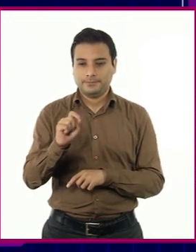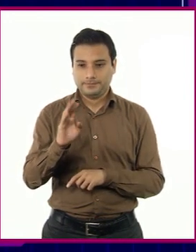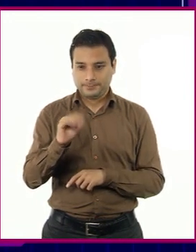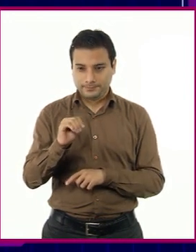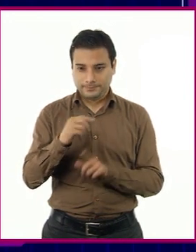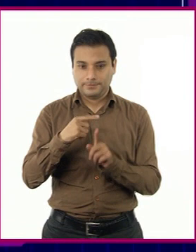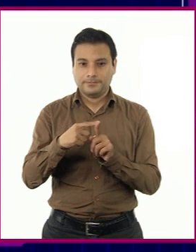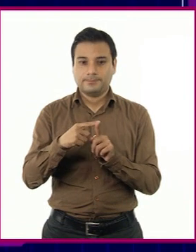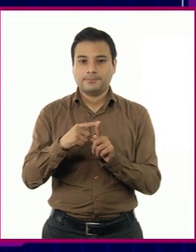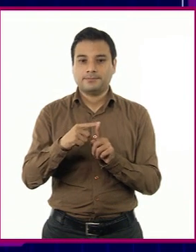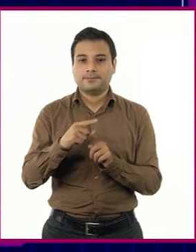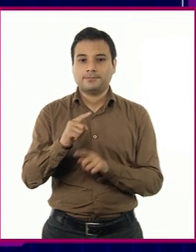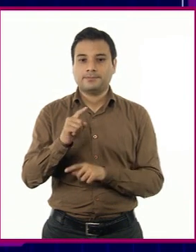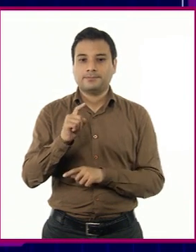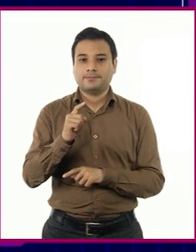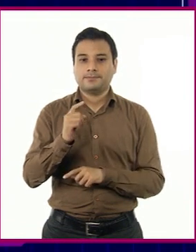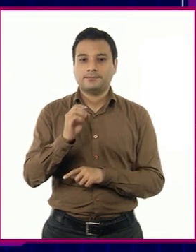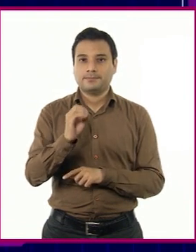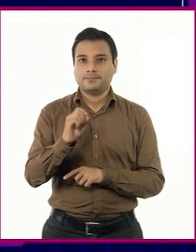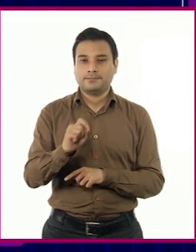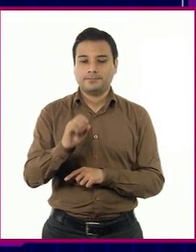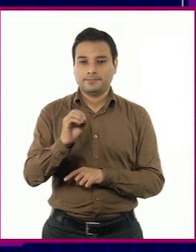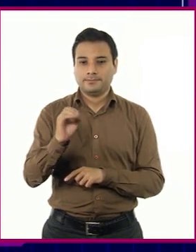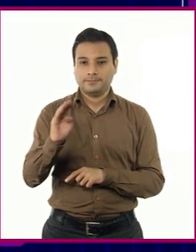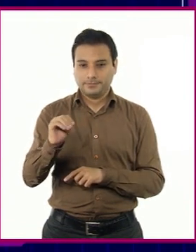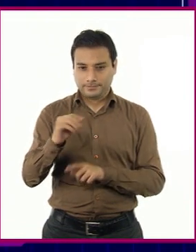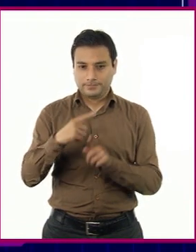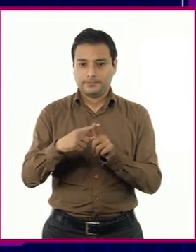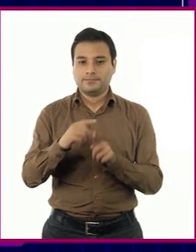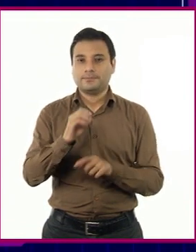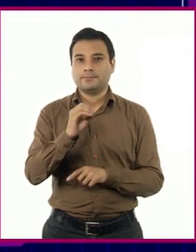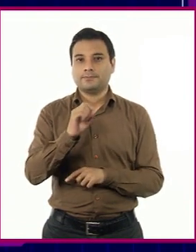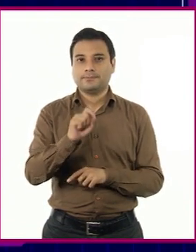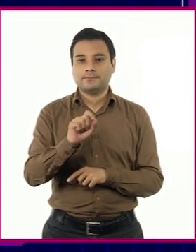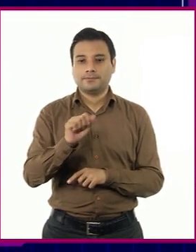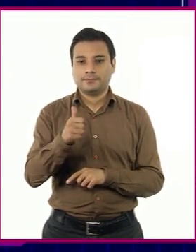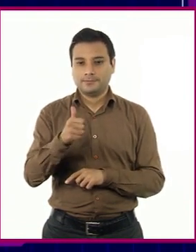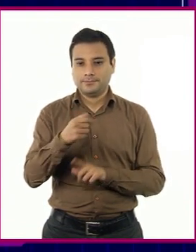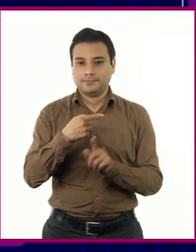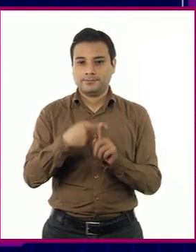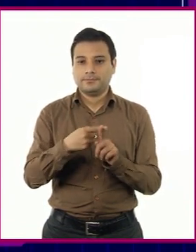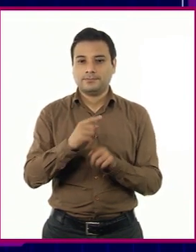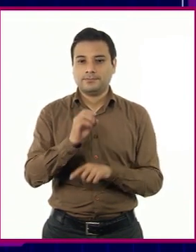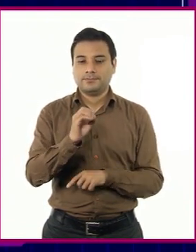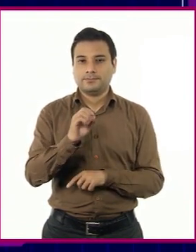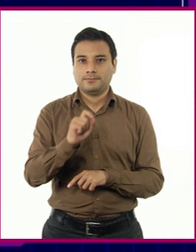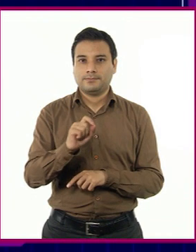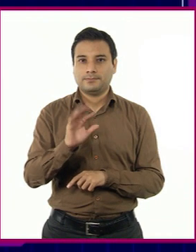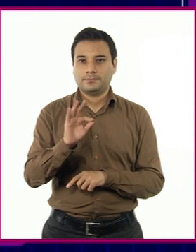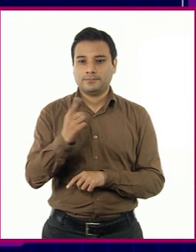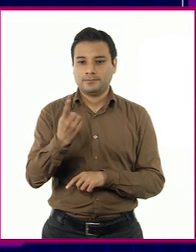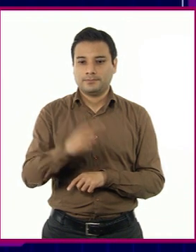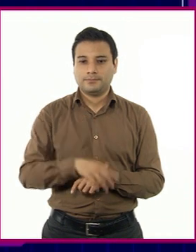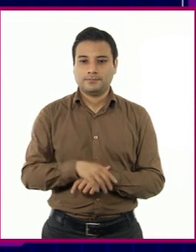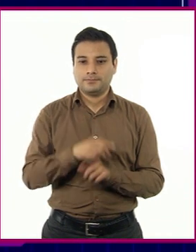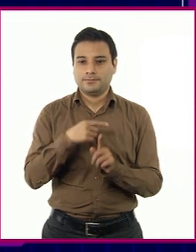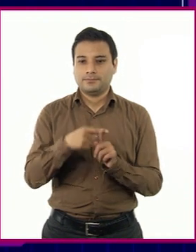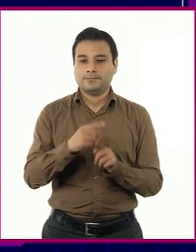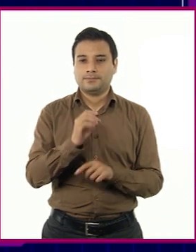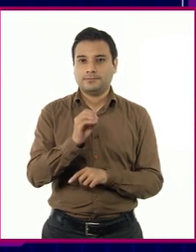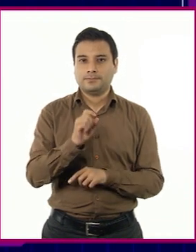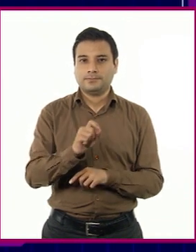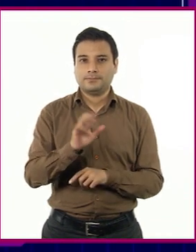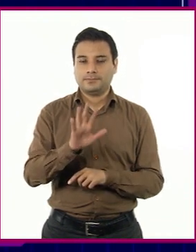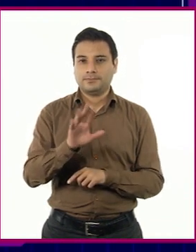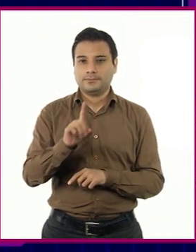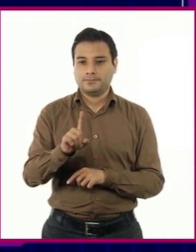0.29 más 0.09 más 0.11 más 0.41